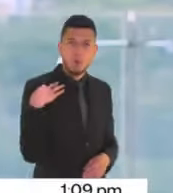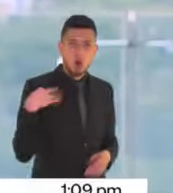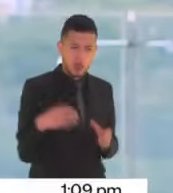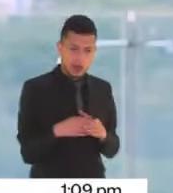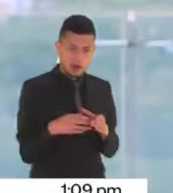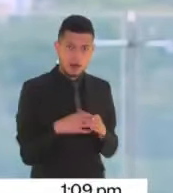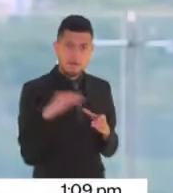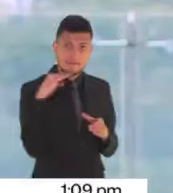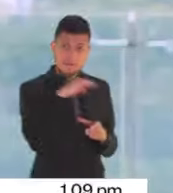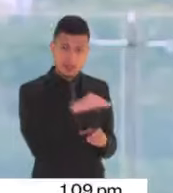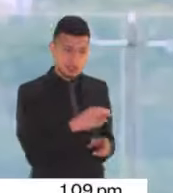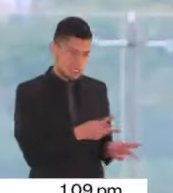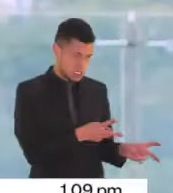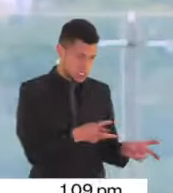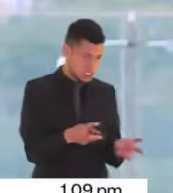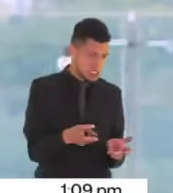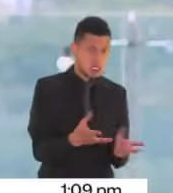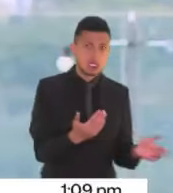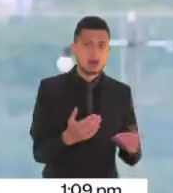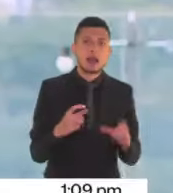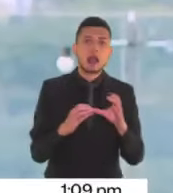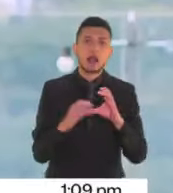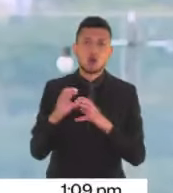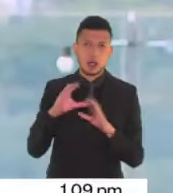denuncia la hace una representante de víctimas en Cauca.